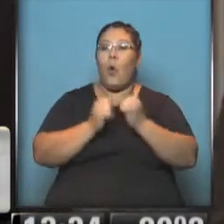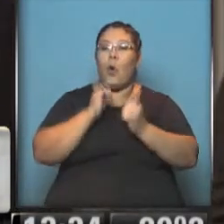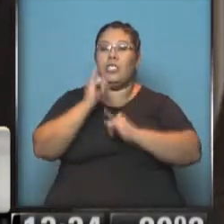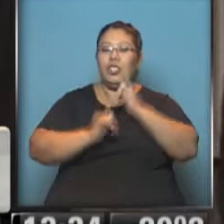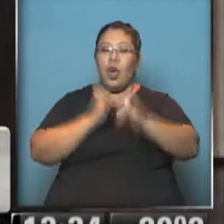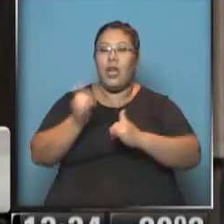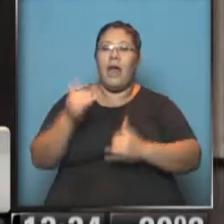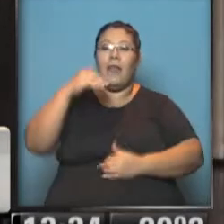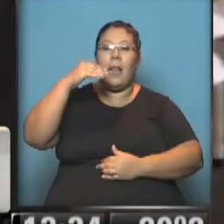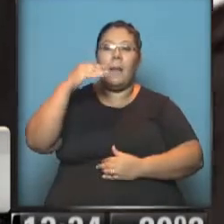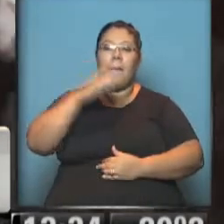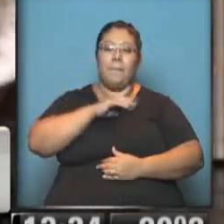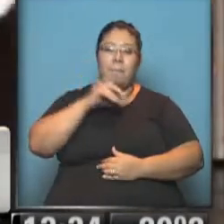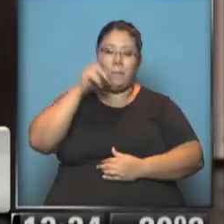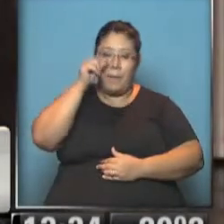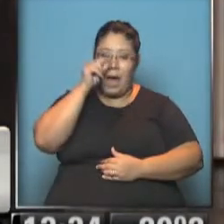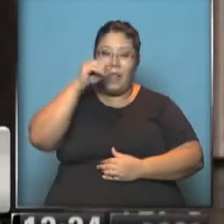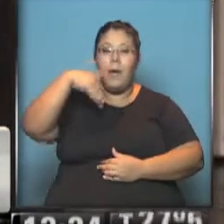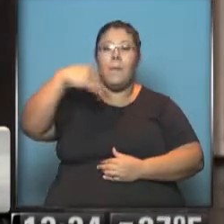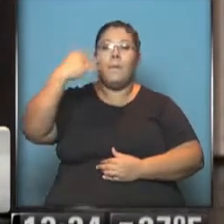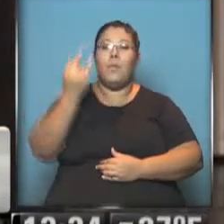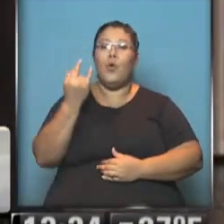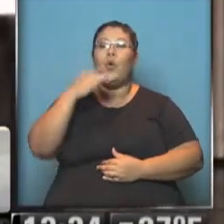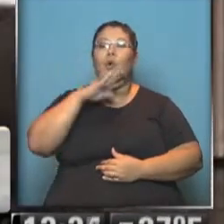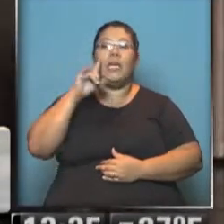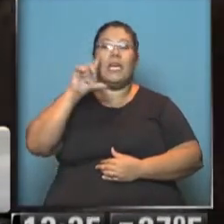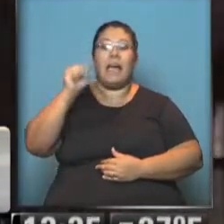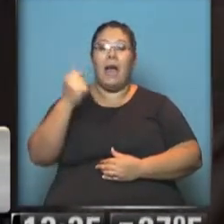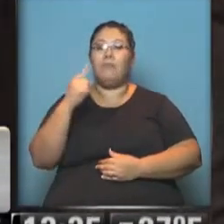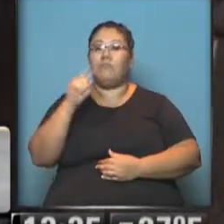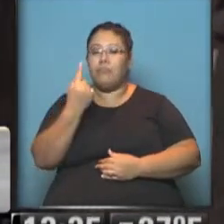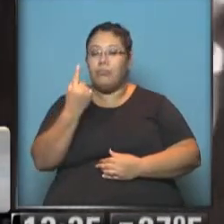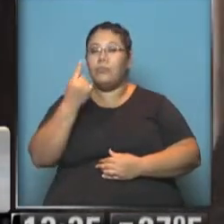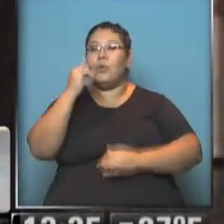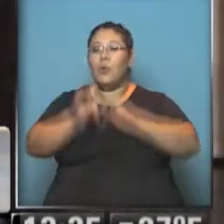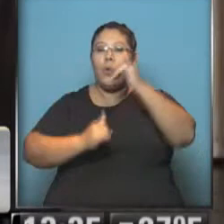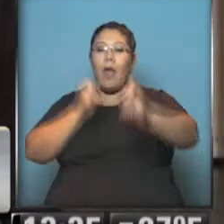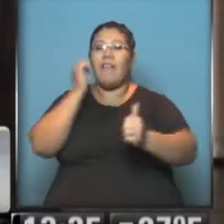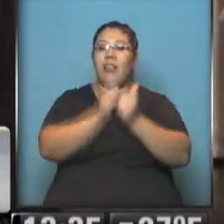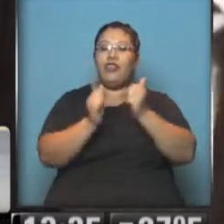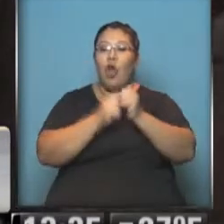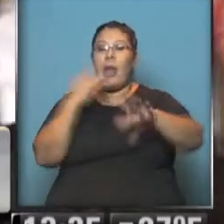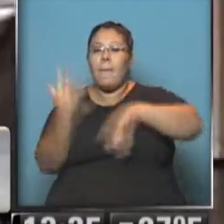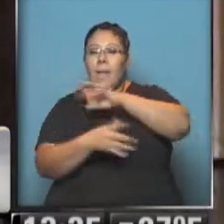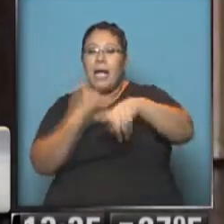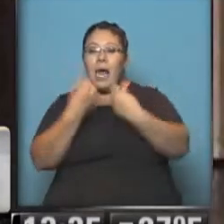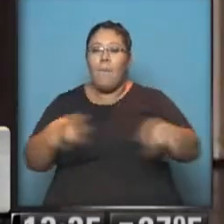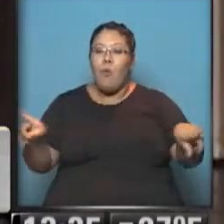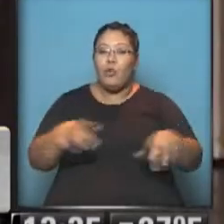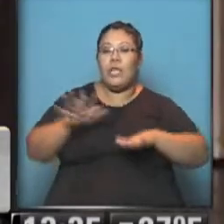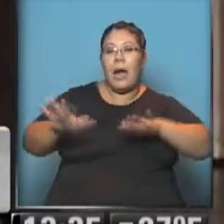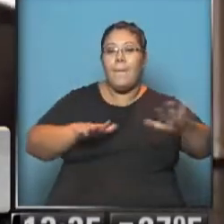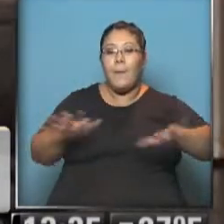este caso en el teatro del pueblo esta obra que es un monólogo que va mezclando toda la historia con música también con movimiento con